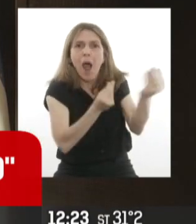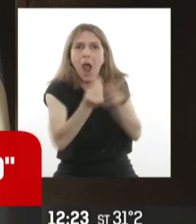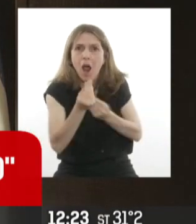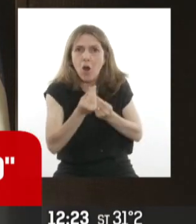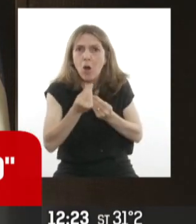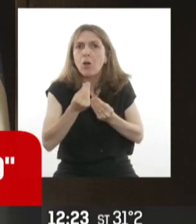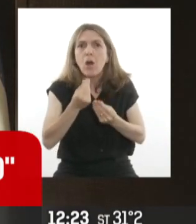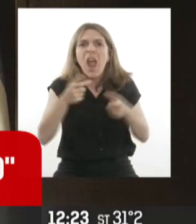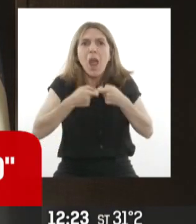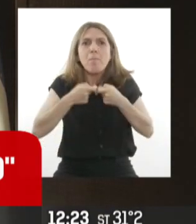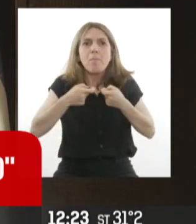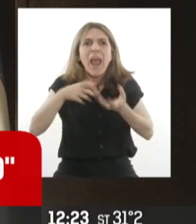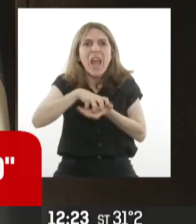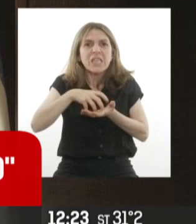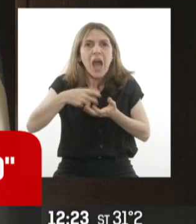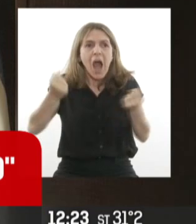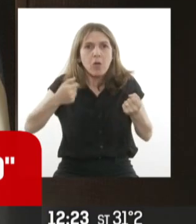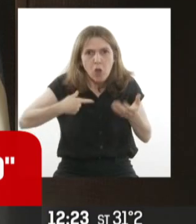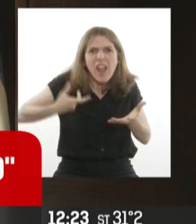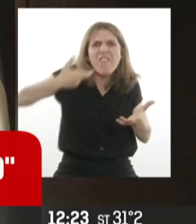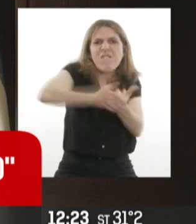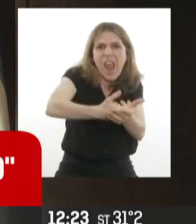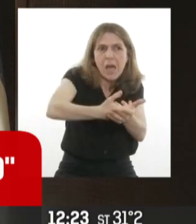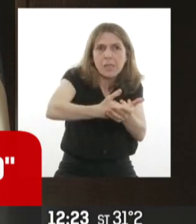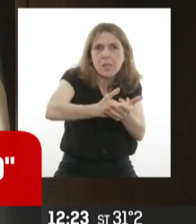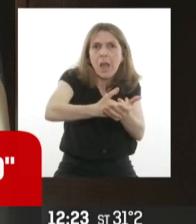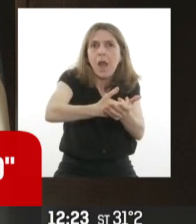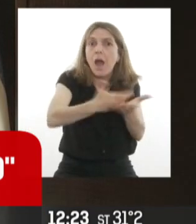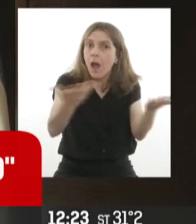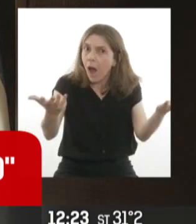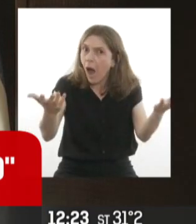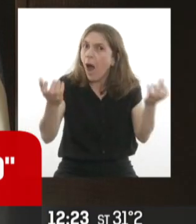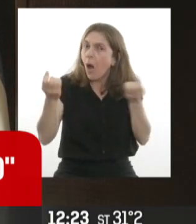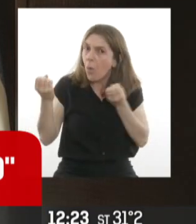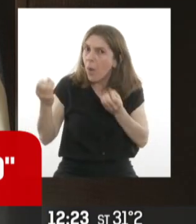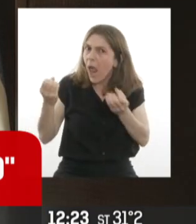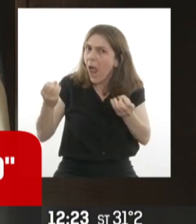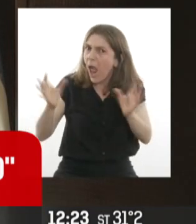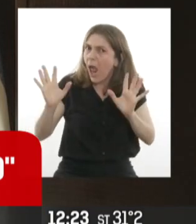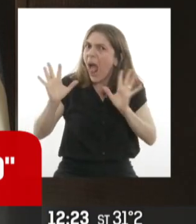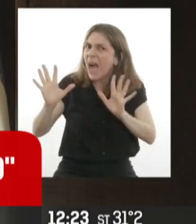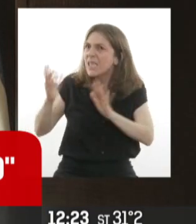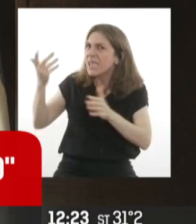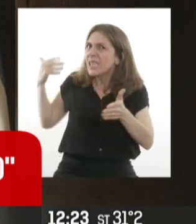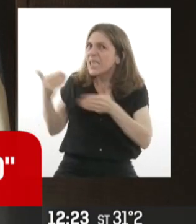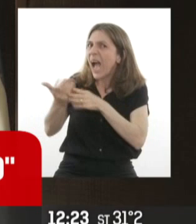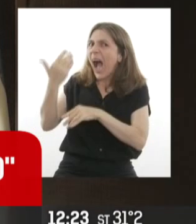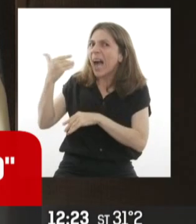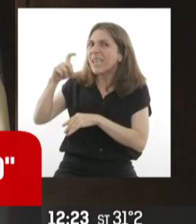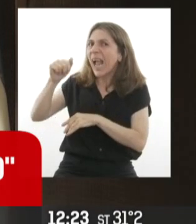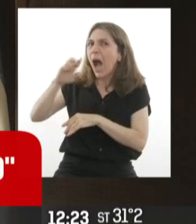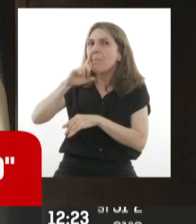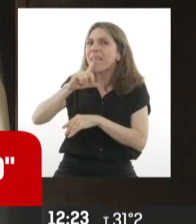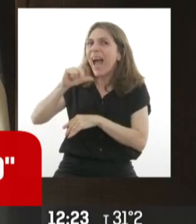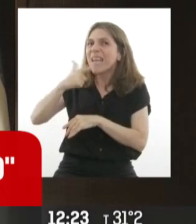invirtió mucho y arriesgó mucho. Y la historia dice que no le fue tan mal. Tal vez haya que volver a